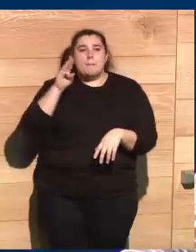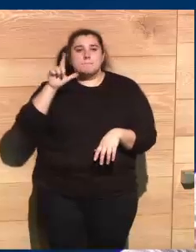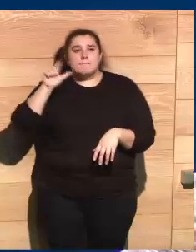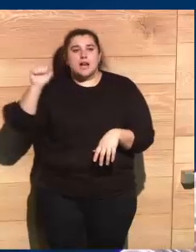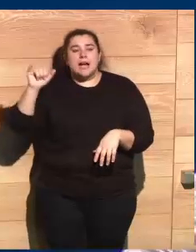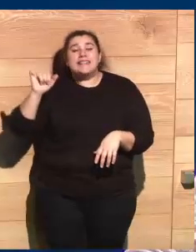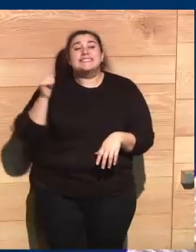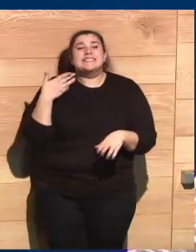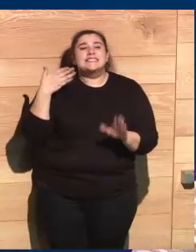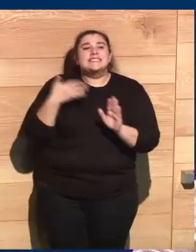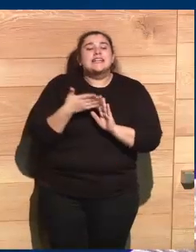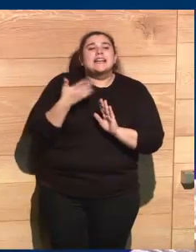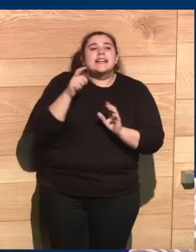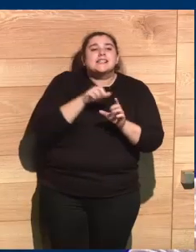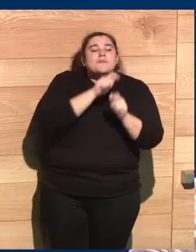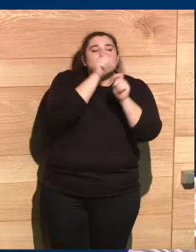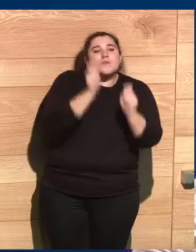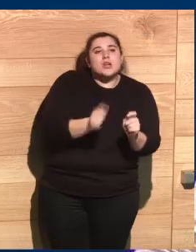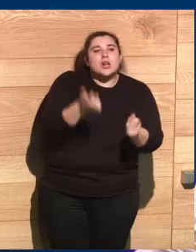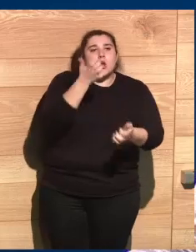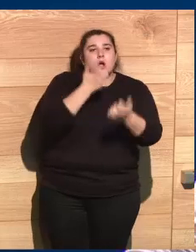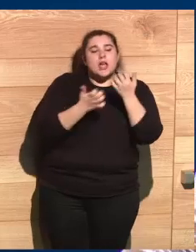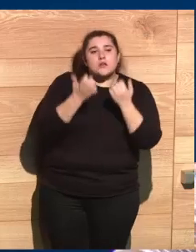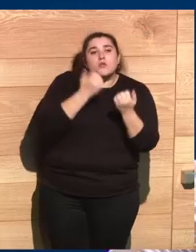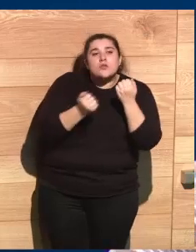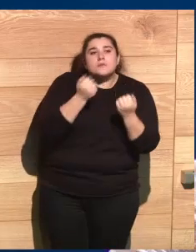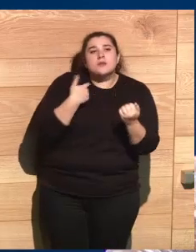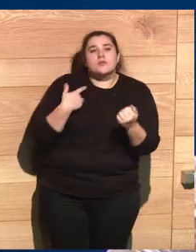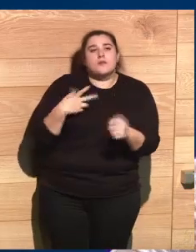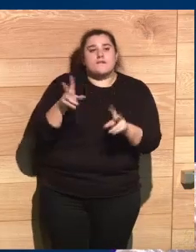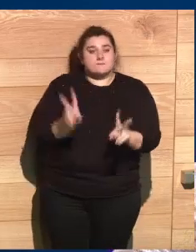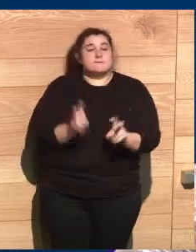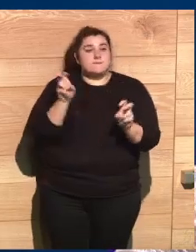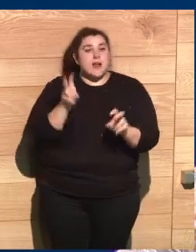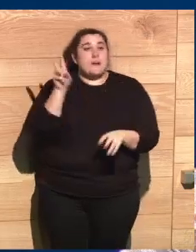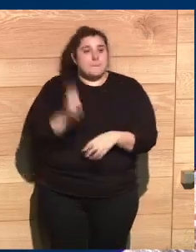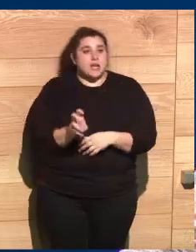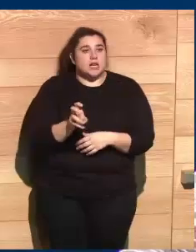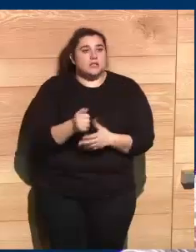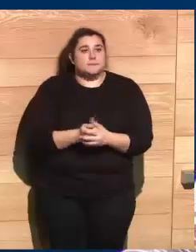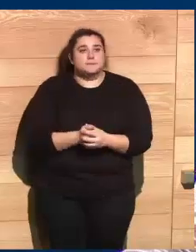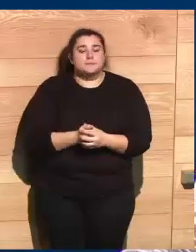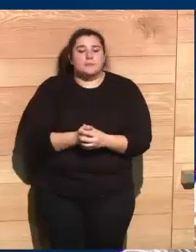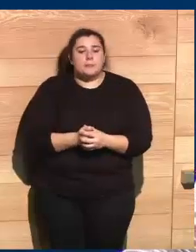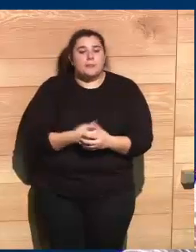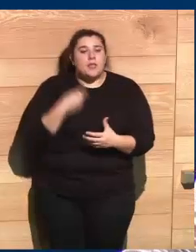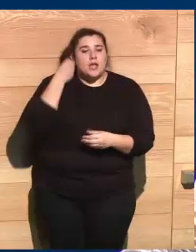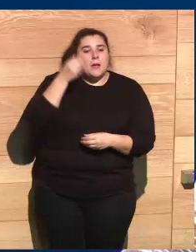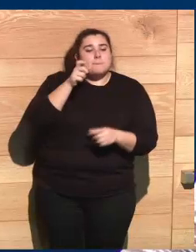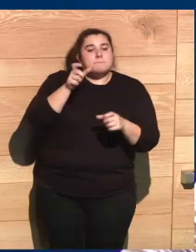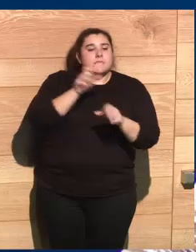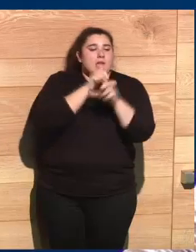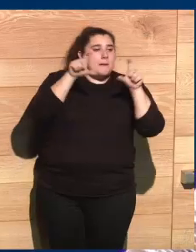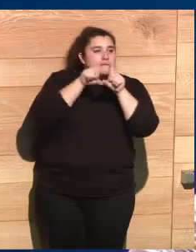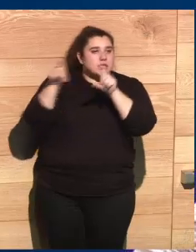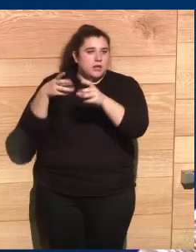aclaráramos. Es un modelo económico válido. Hoy por hoy es quizás el único modelo económico viable para muchas empresas